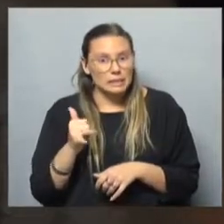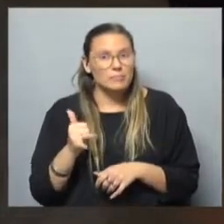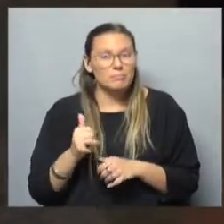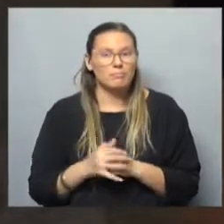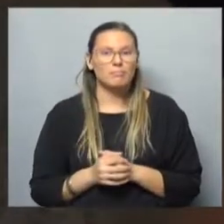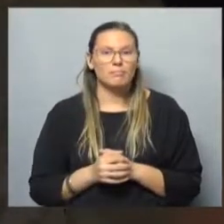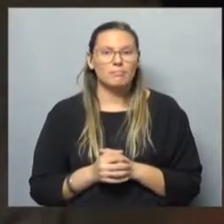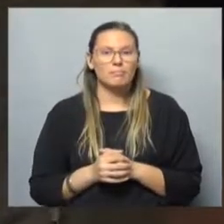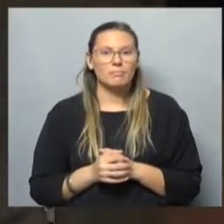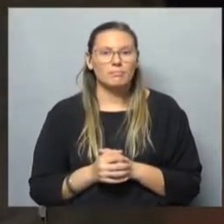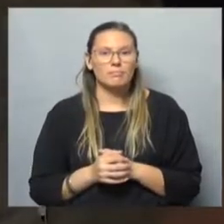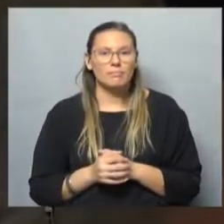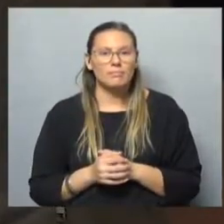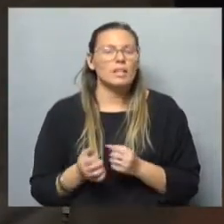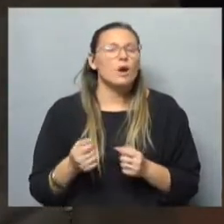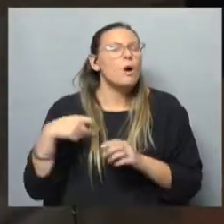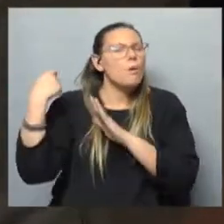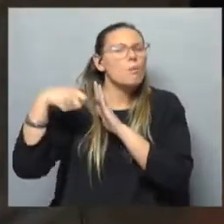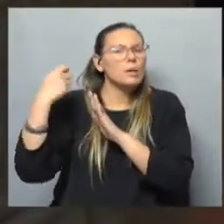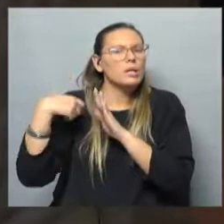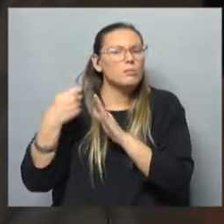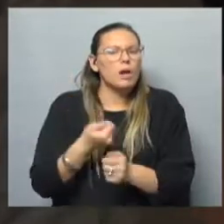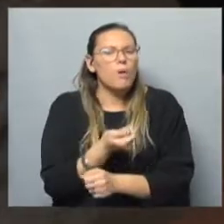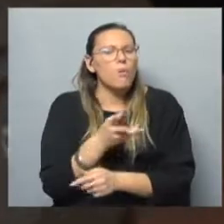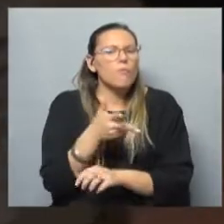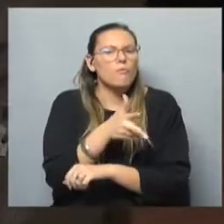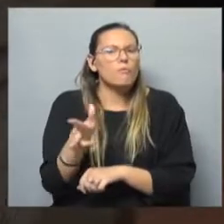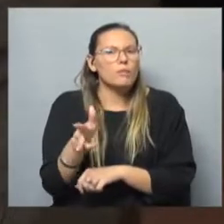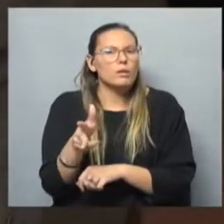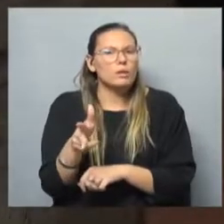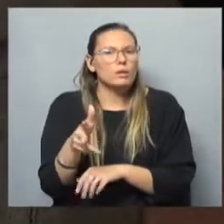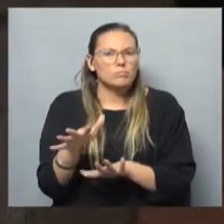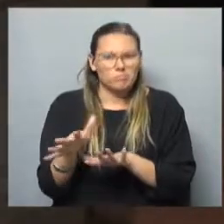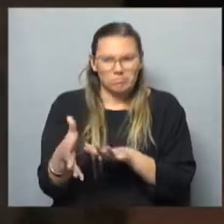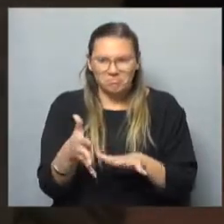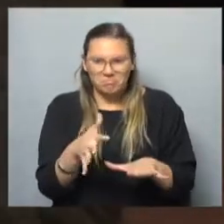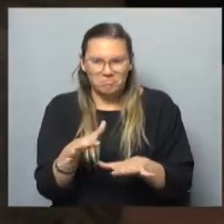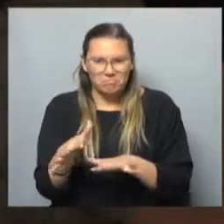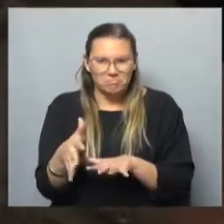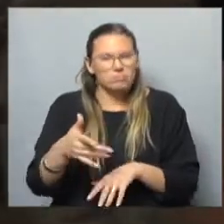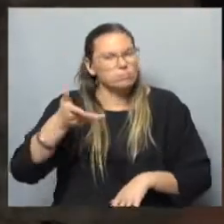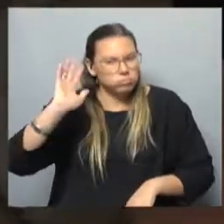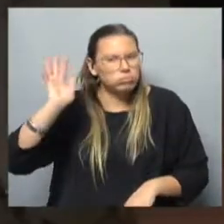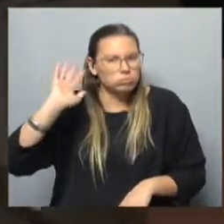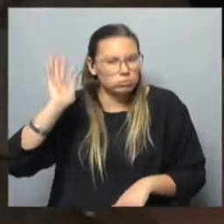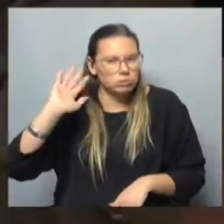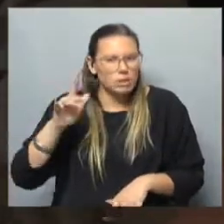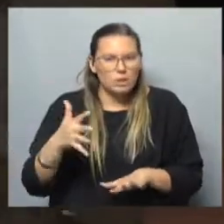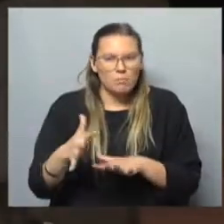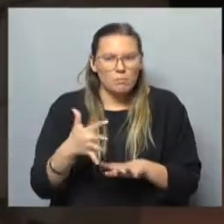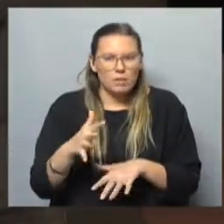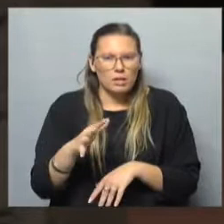Sí, muy penetrante. ¿Cuántas películas ha filmado ya? Vamos, varias, como